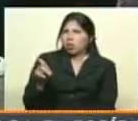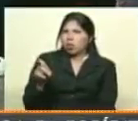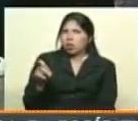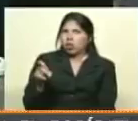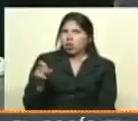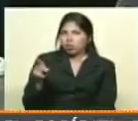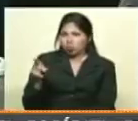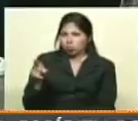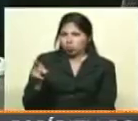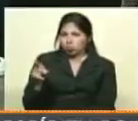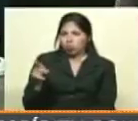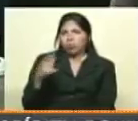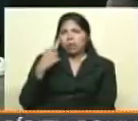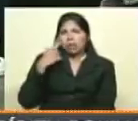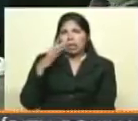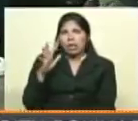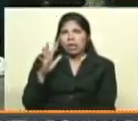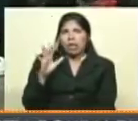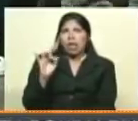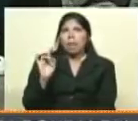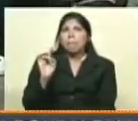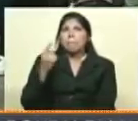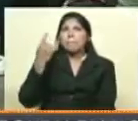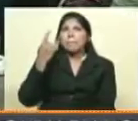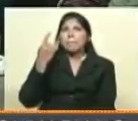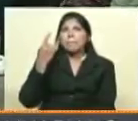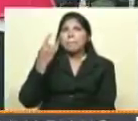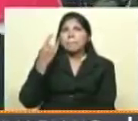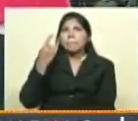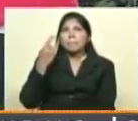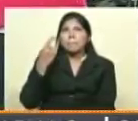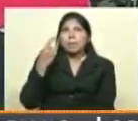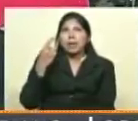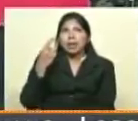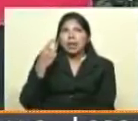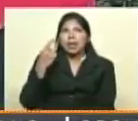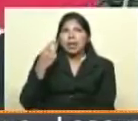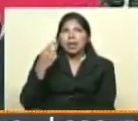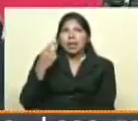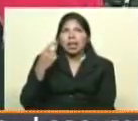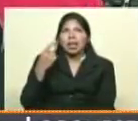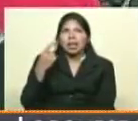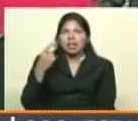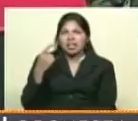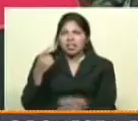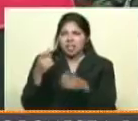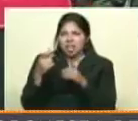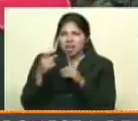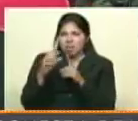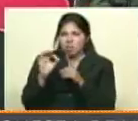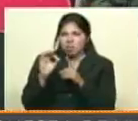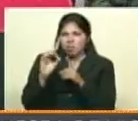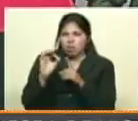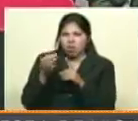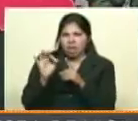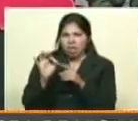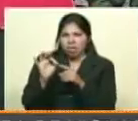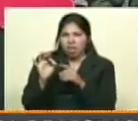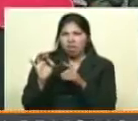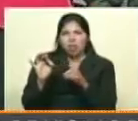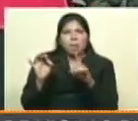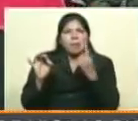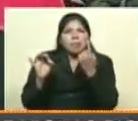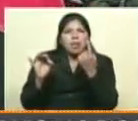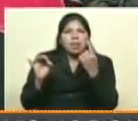¿Usted cree que la primera criptomoneda que existió fue el real y medio? Con eso usted compraba una cabra, tenía un cabrito y